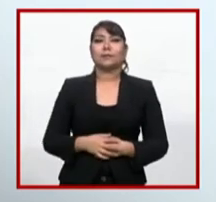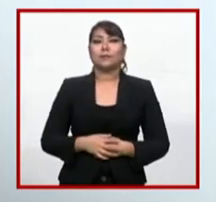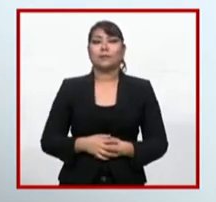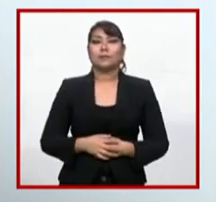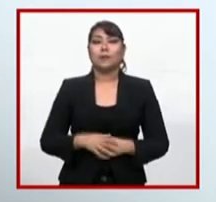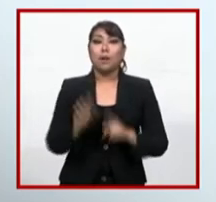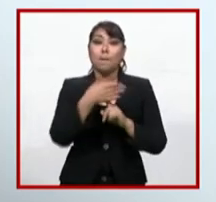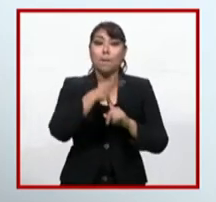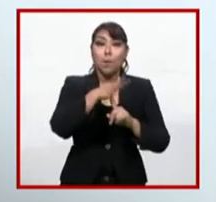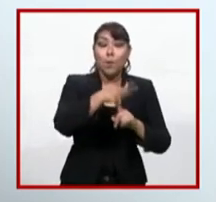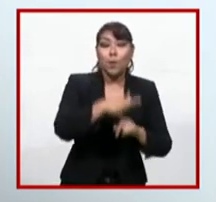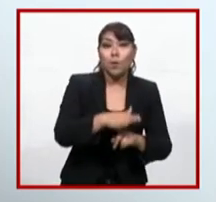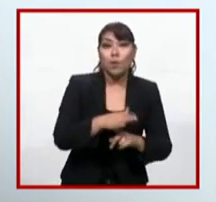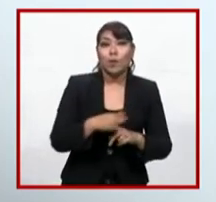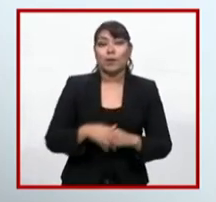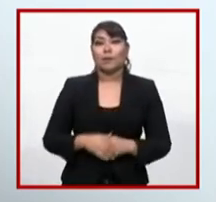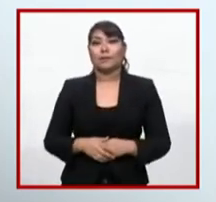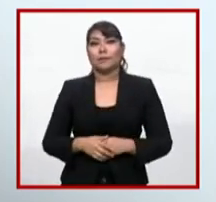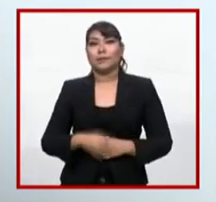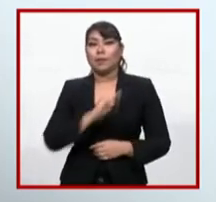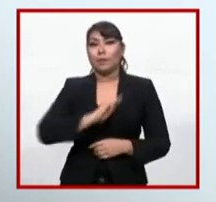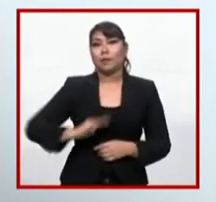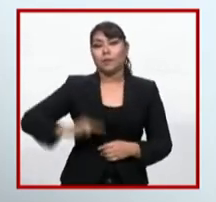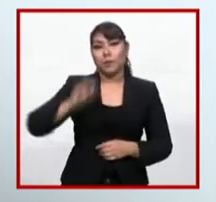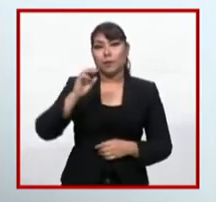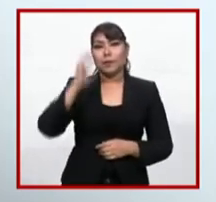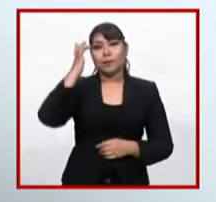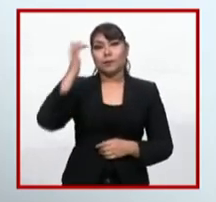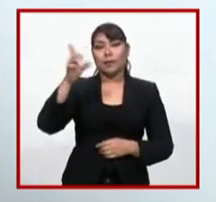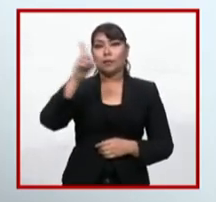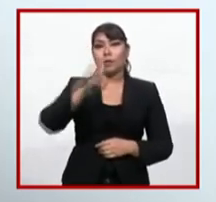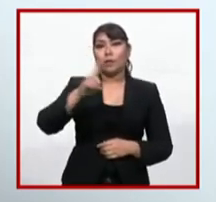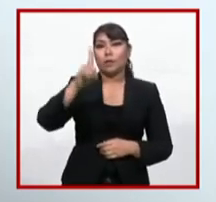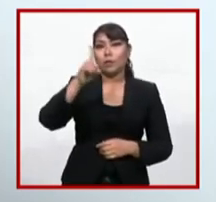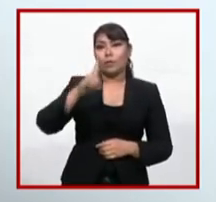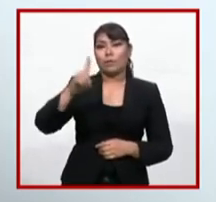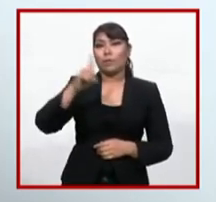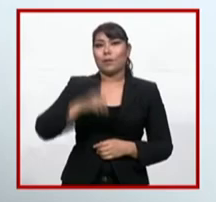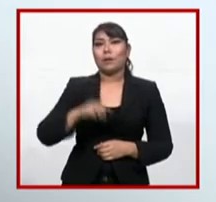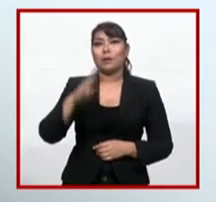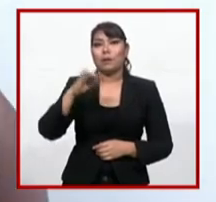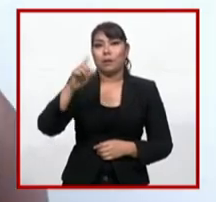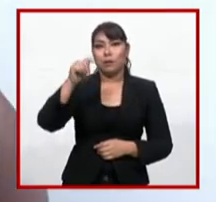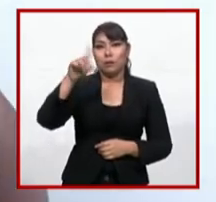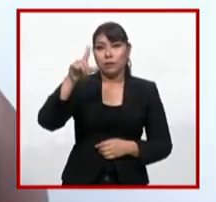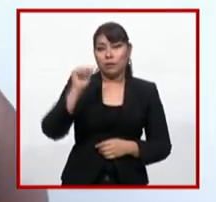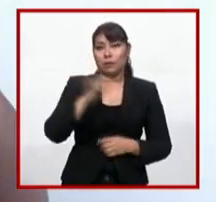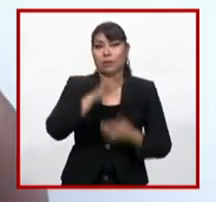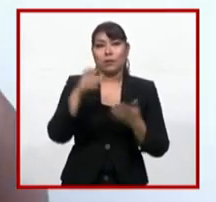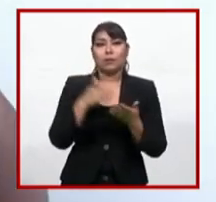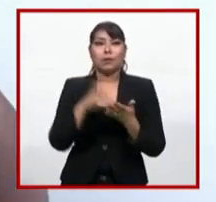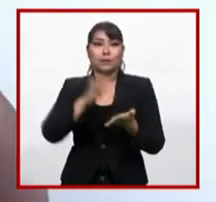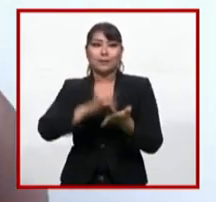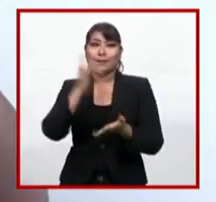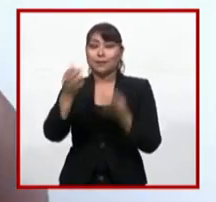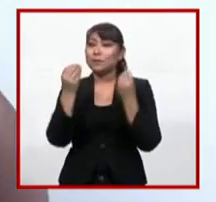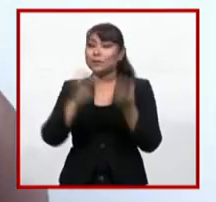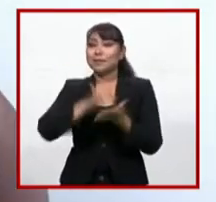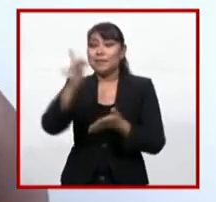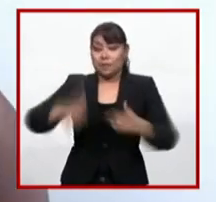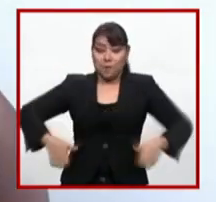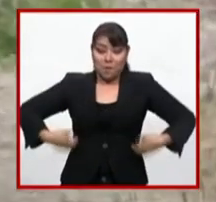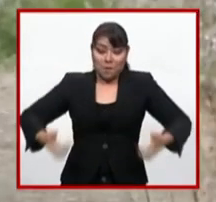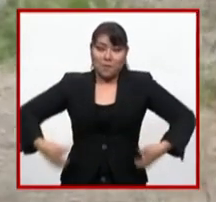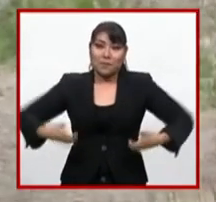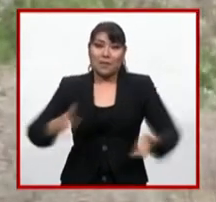una ambulancia en nombre del municipio de Santo Domingo Armenta, de los ciudadanos. Le damos las gracias, señora Ivette. Muchas gracias por mi silla y